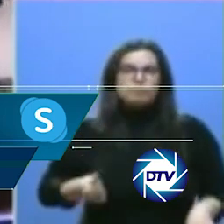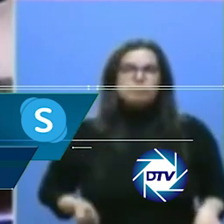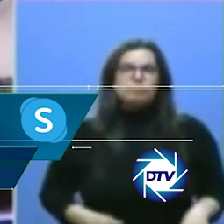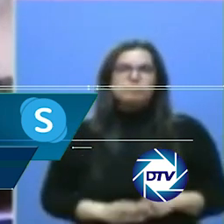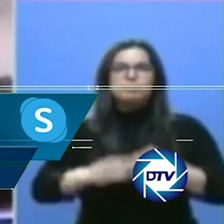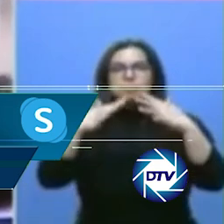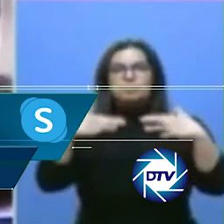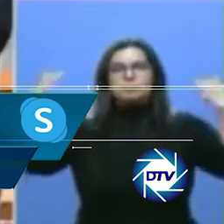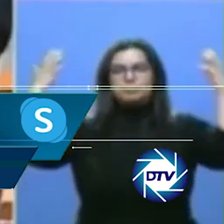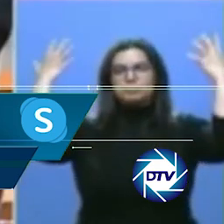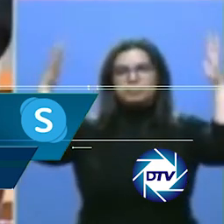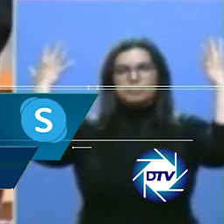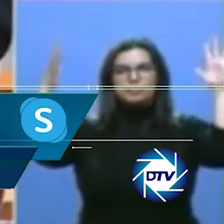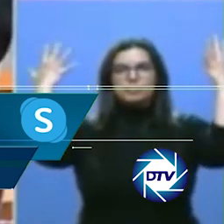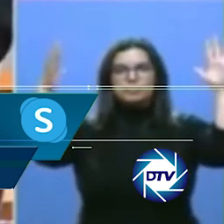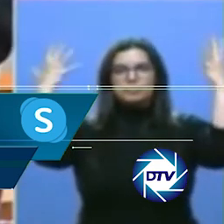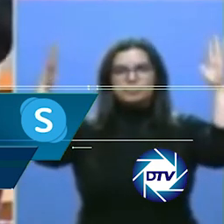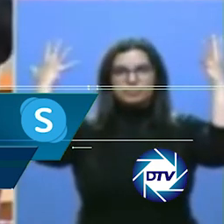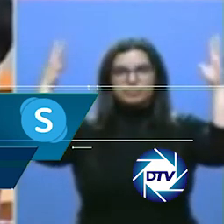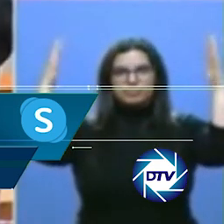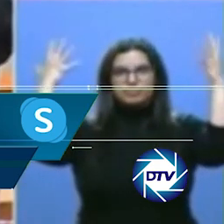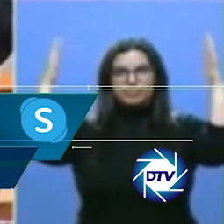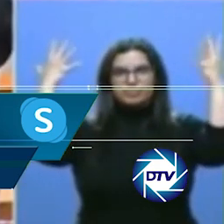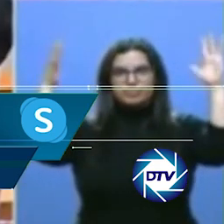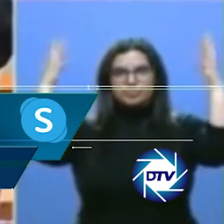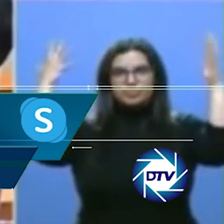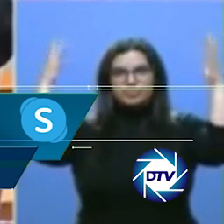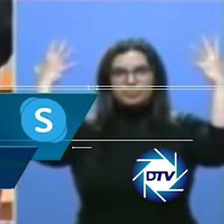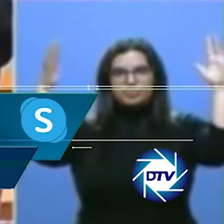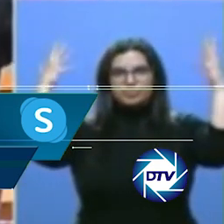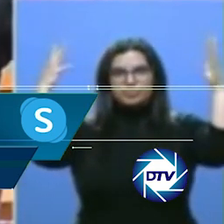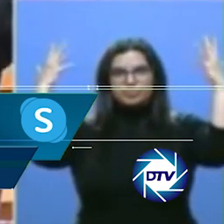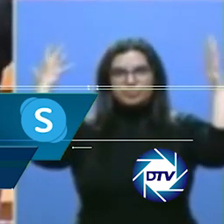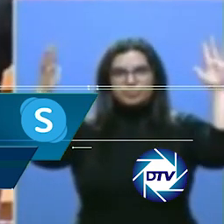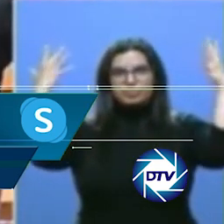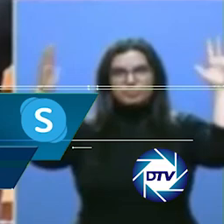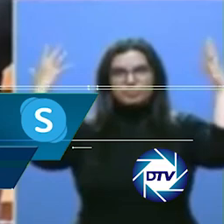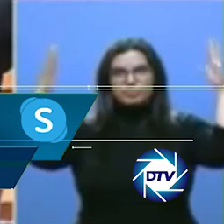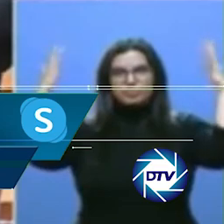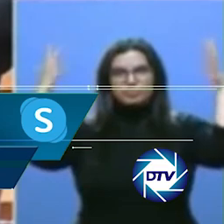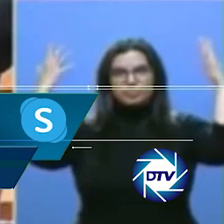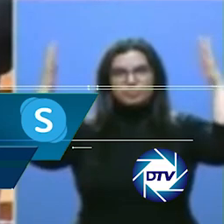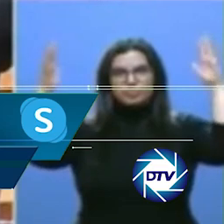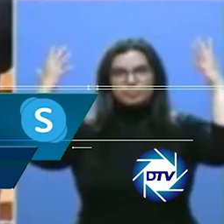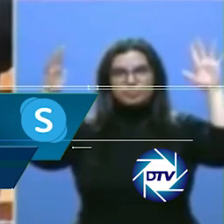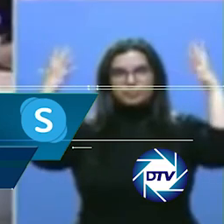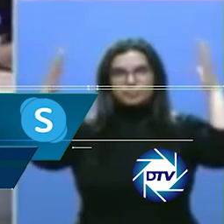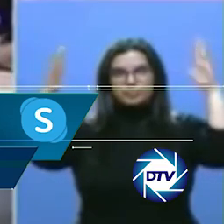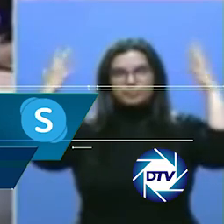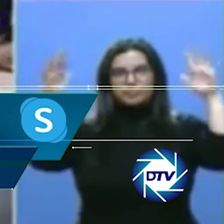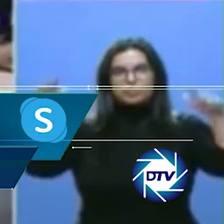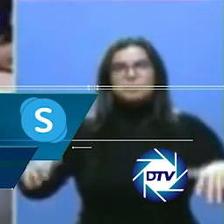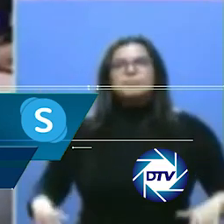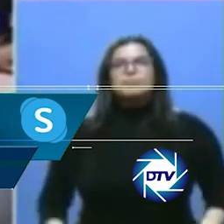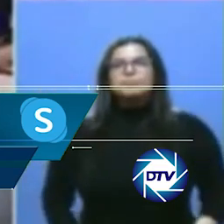más importantes que el fondo o al menos igual de importantes y al final la foto que tenemos es la de fijo con los sindicatos y no con el nuevo presidente